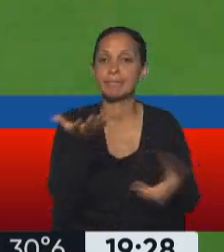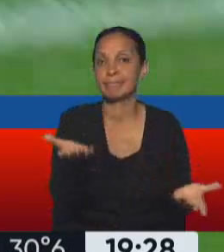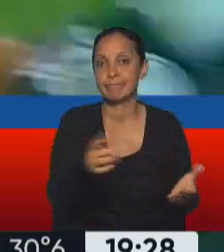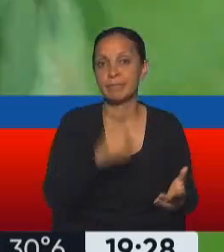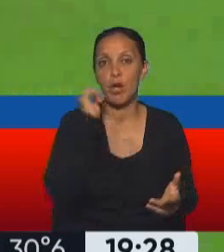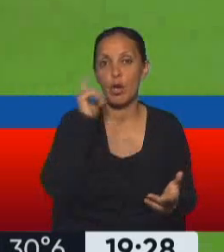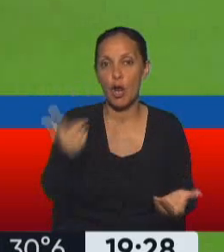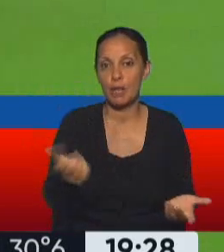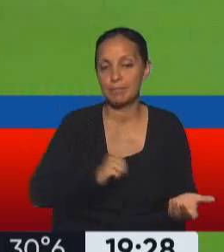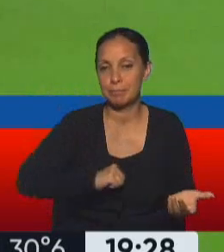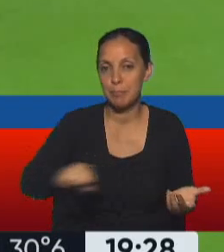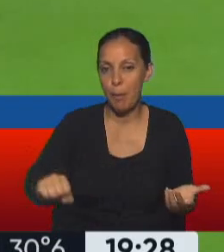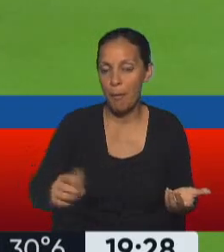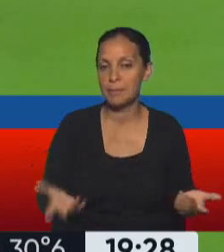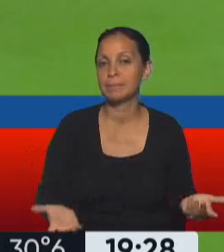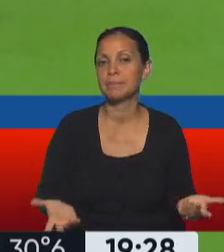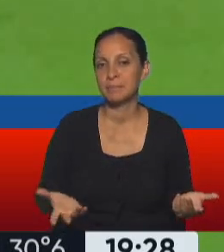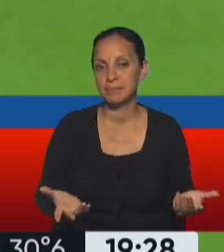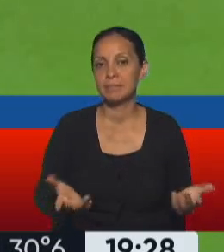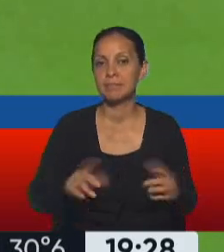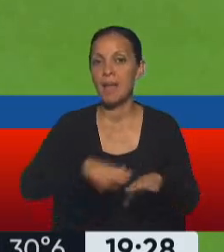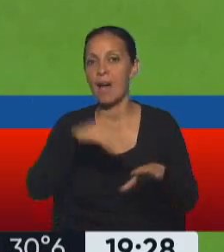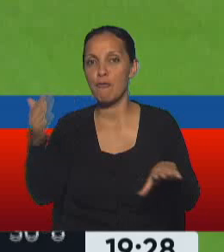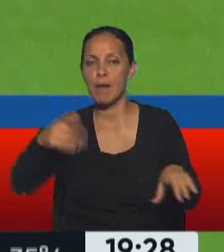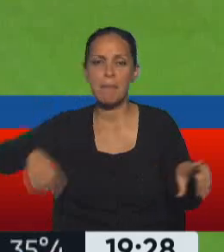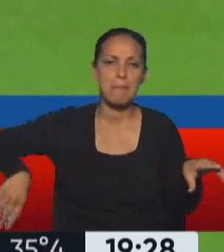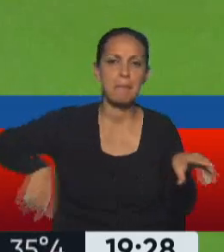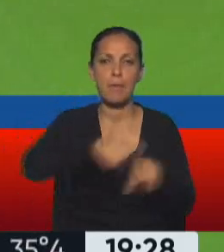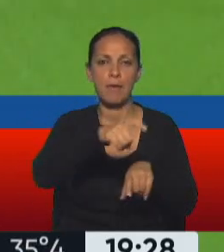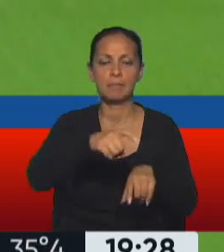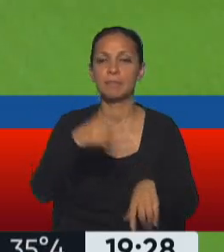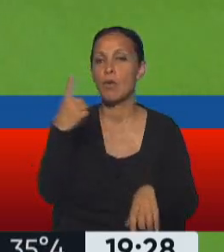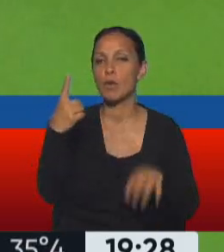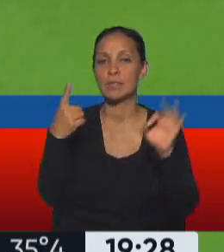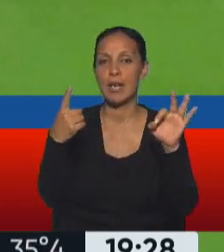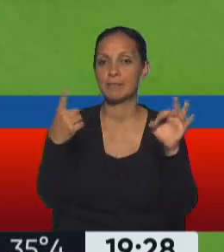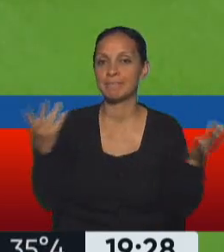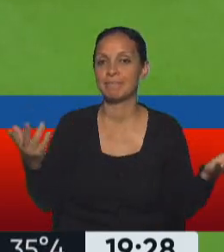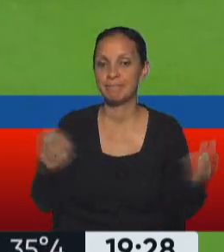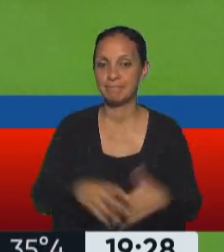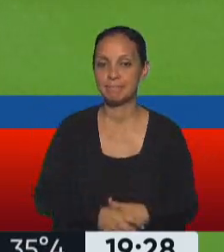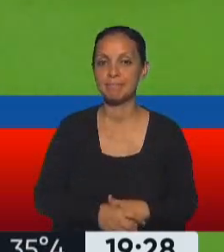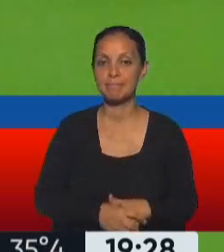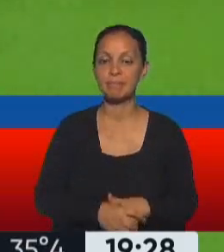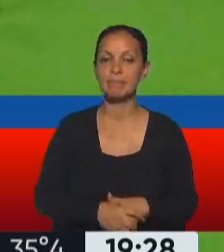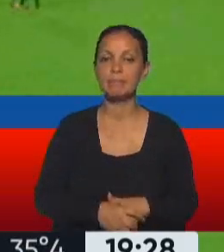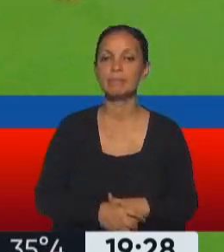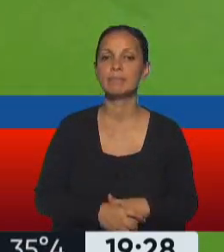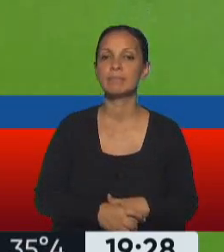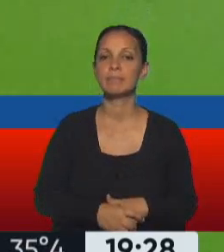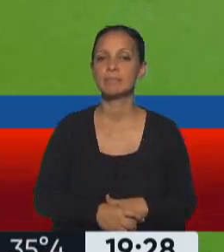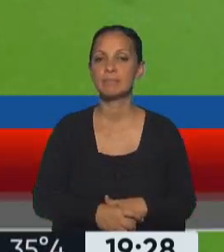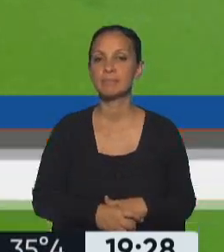Vega desde afuera del área para poner el 1-0, que a la postre sería el